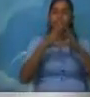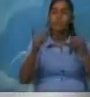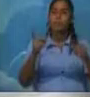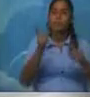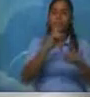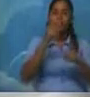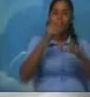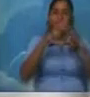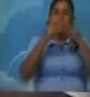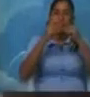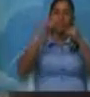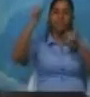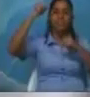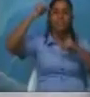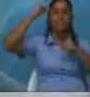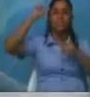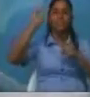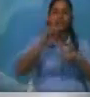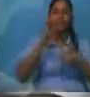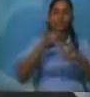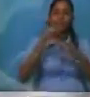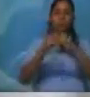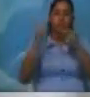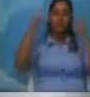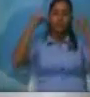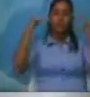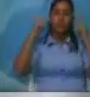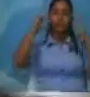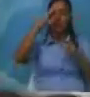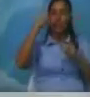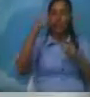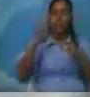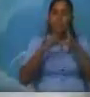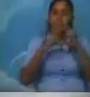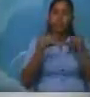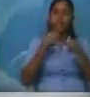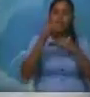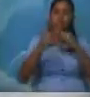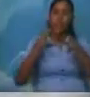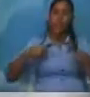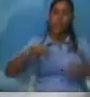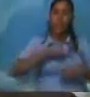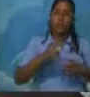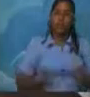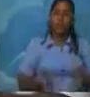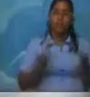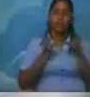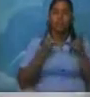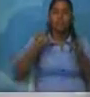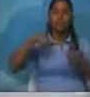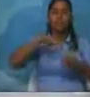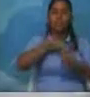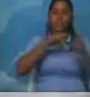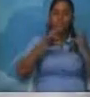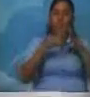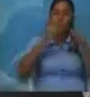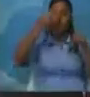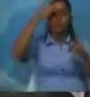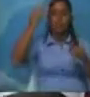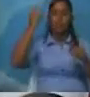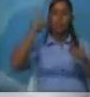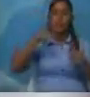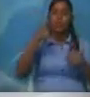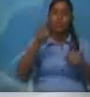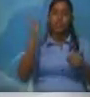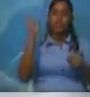recordar cuando tú y yo no hacemos memoria de lo que Dios ha hecho en nuestra vida nos olvidamos y cuando